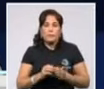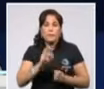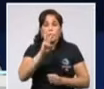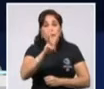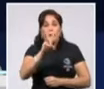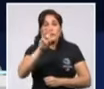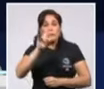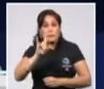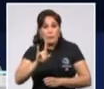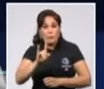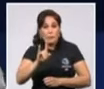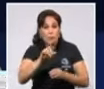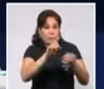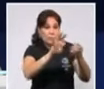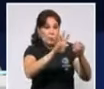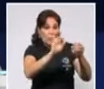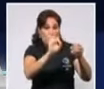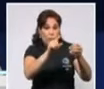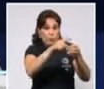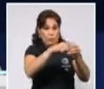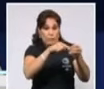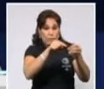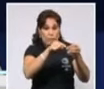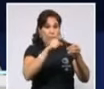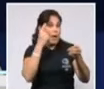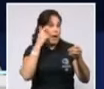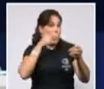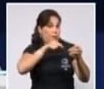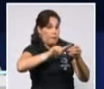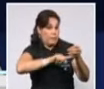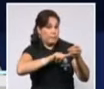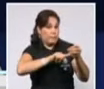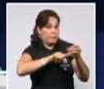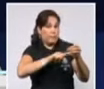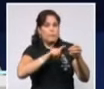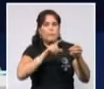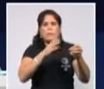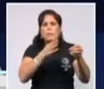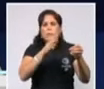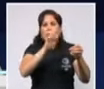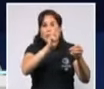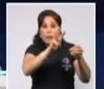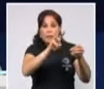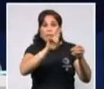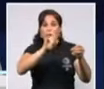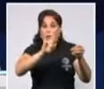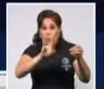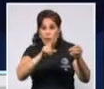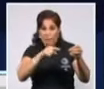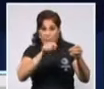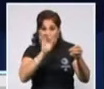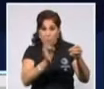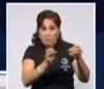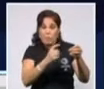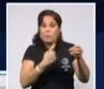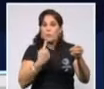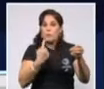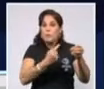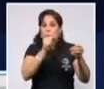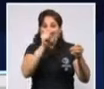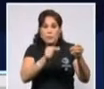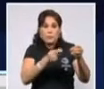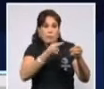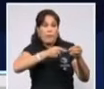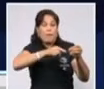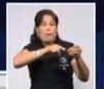39 de los 48, estamos hablando del 81,2% de todos los diagnosticados